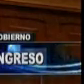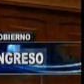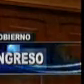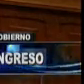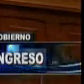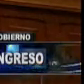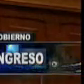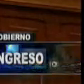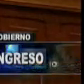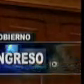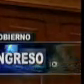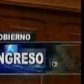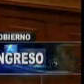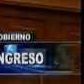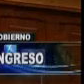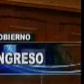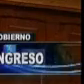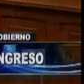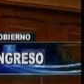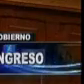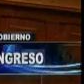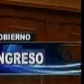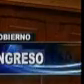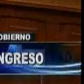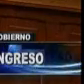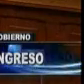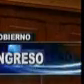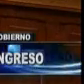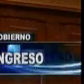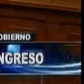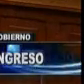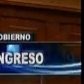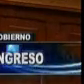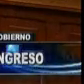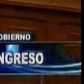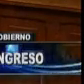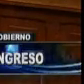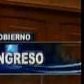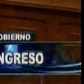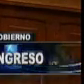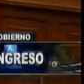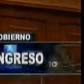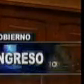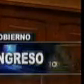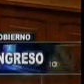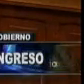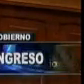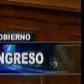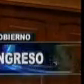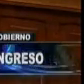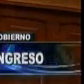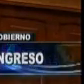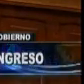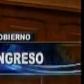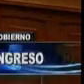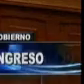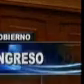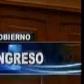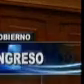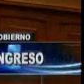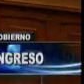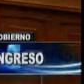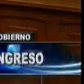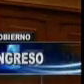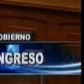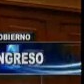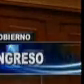segundo, y el fortalecimiento de la inteligencia policial especializada de la DINANDRO, la reducción